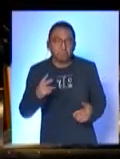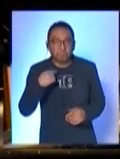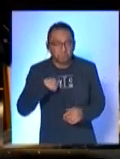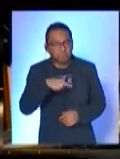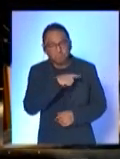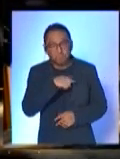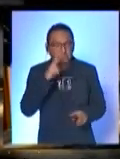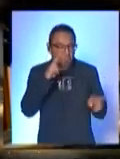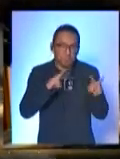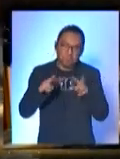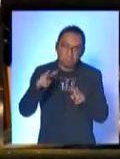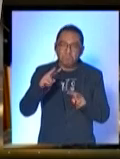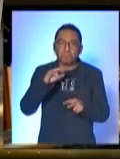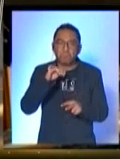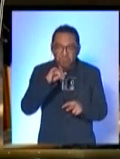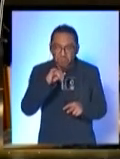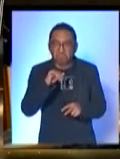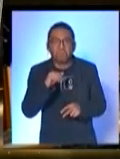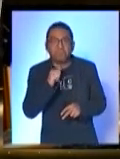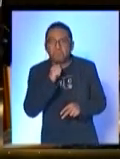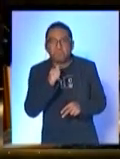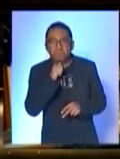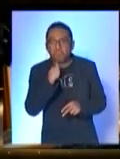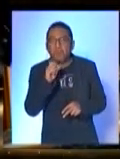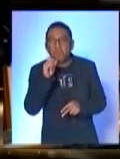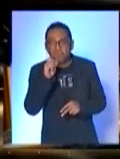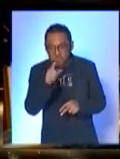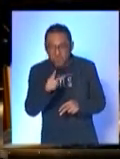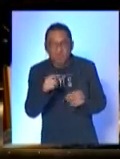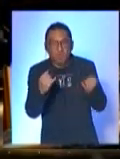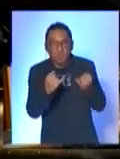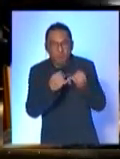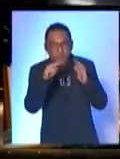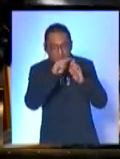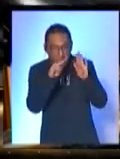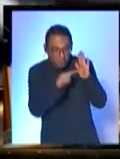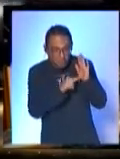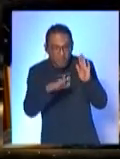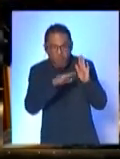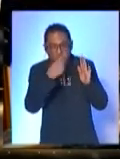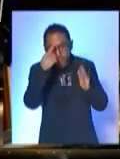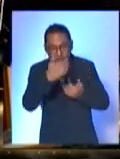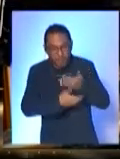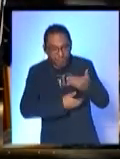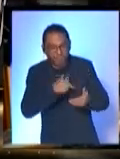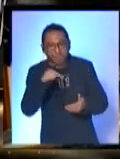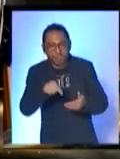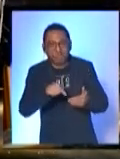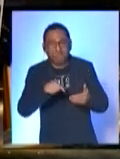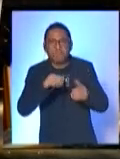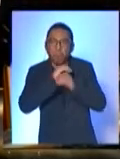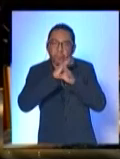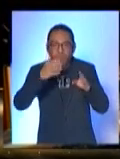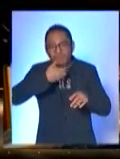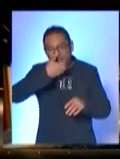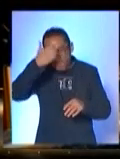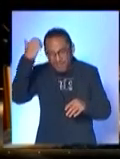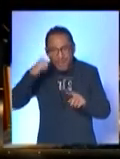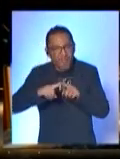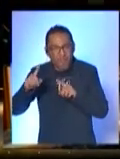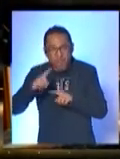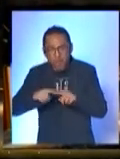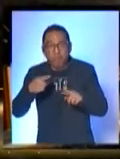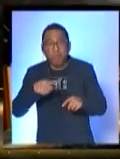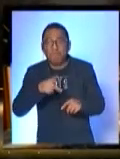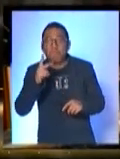visto que no ha sido o no pareciera ser la misma atención a los protocolos en el desarrollo de las campañas y que insisto pues no más